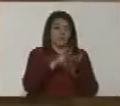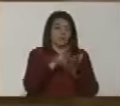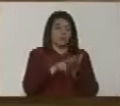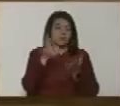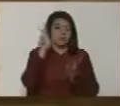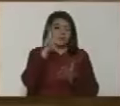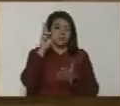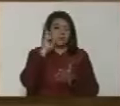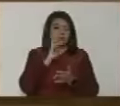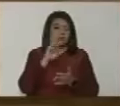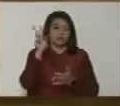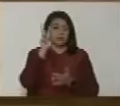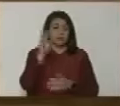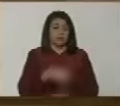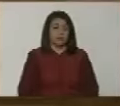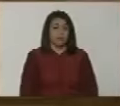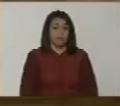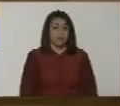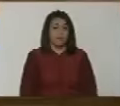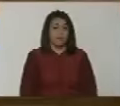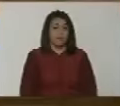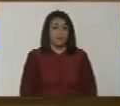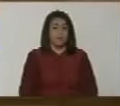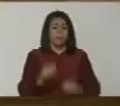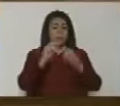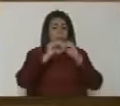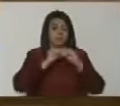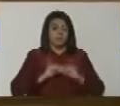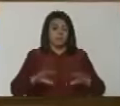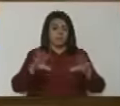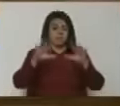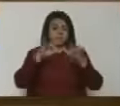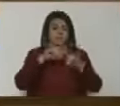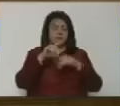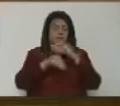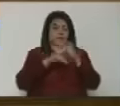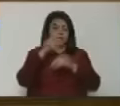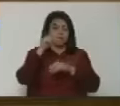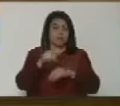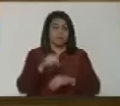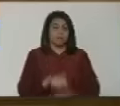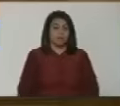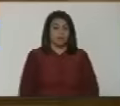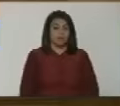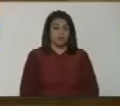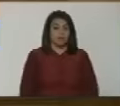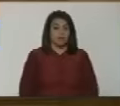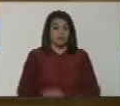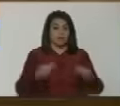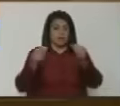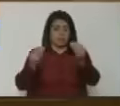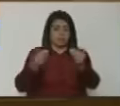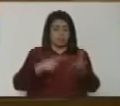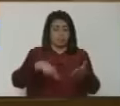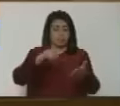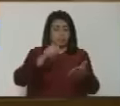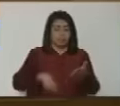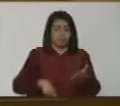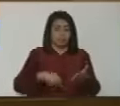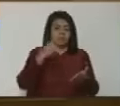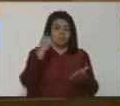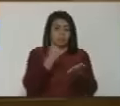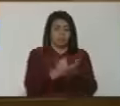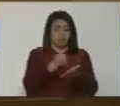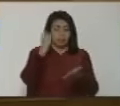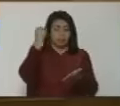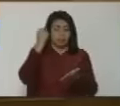de la República Bolivariana de Venezuela y dar máxima difusión del mismo, dado y firmado y